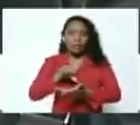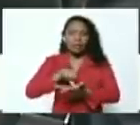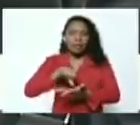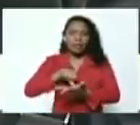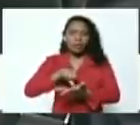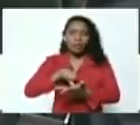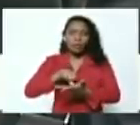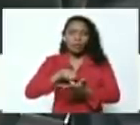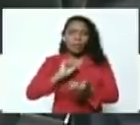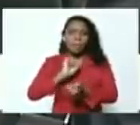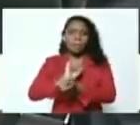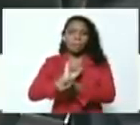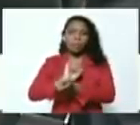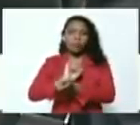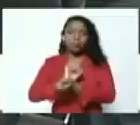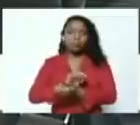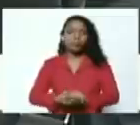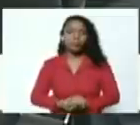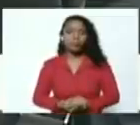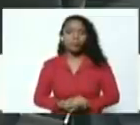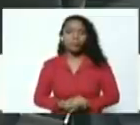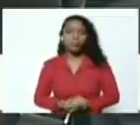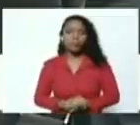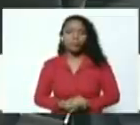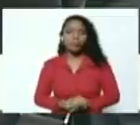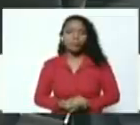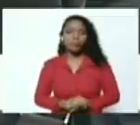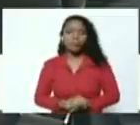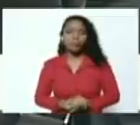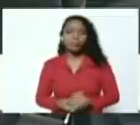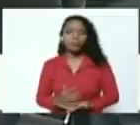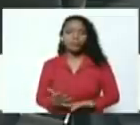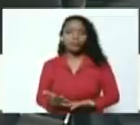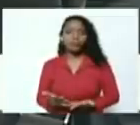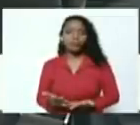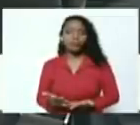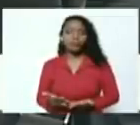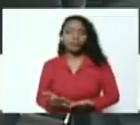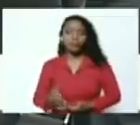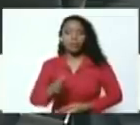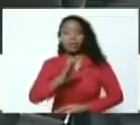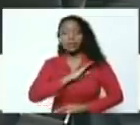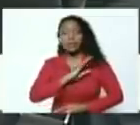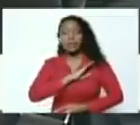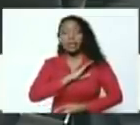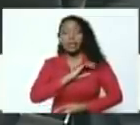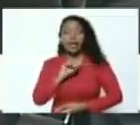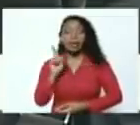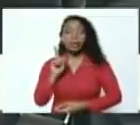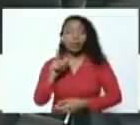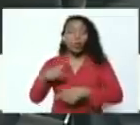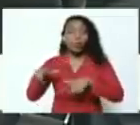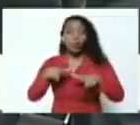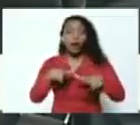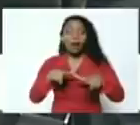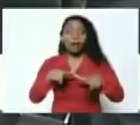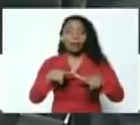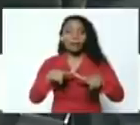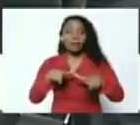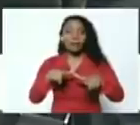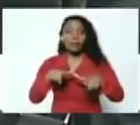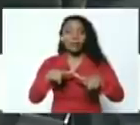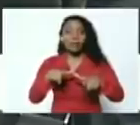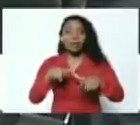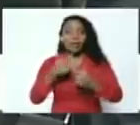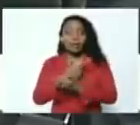de detención preventiva y tener esos espacios desocupados para el lapso